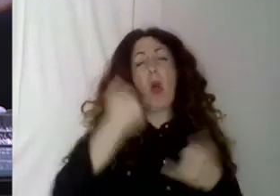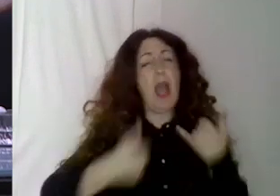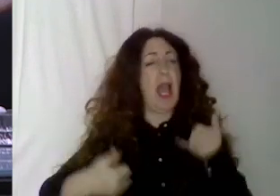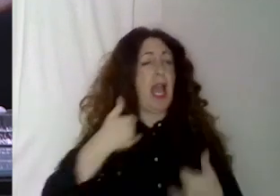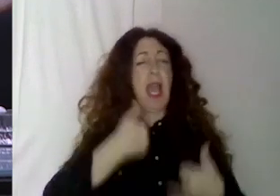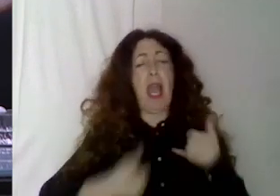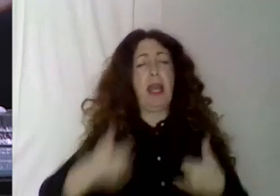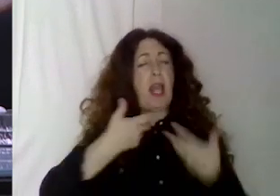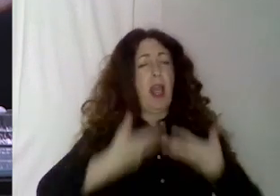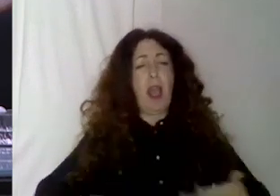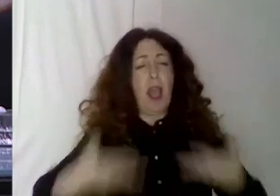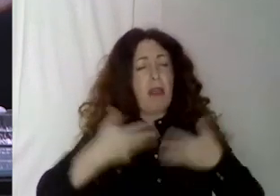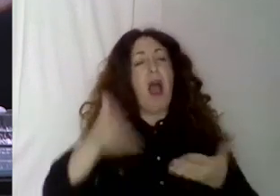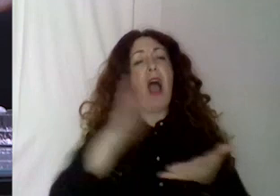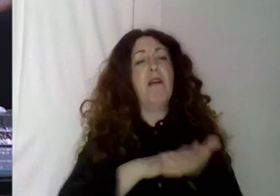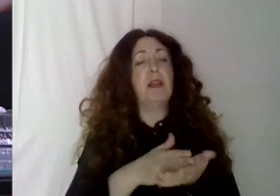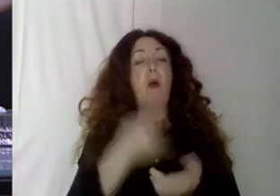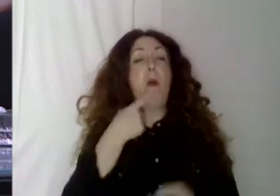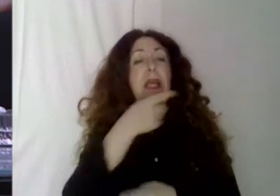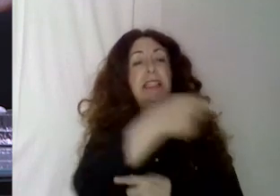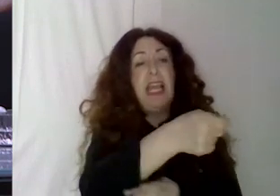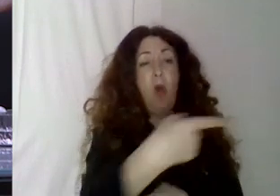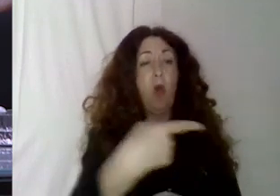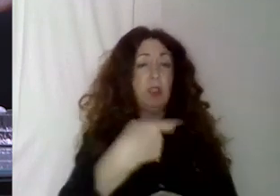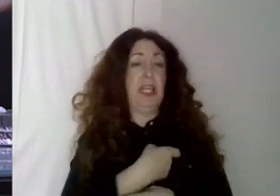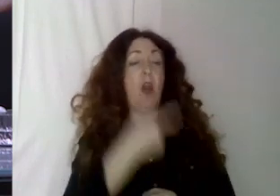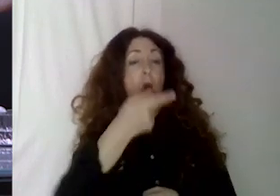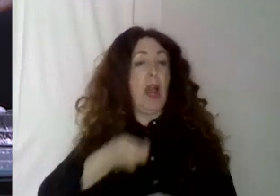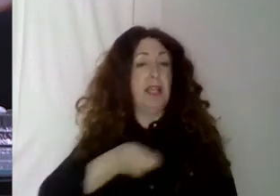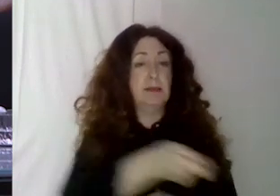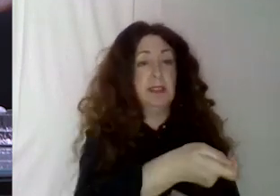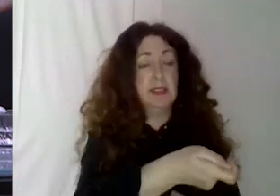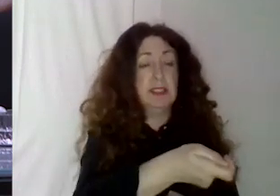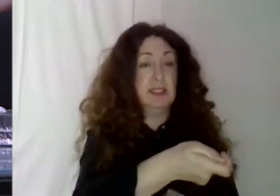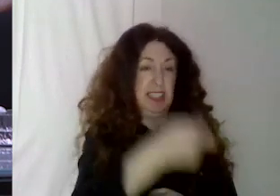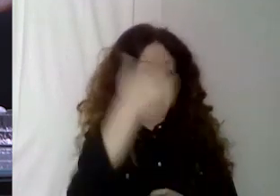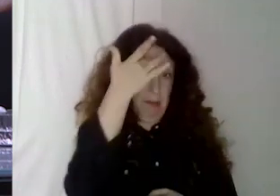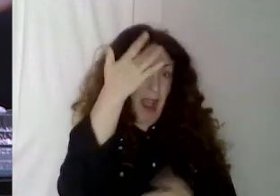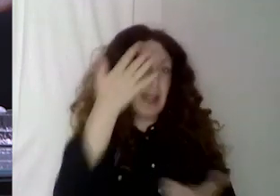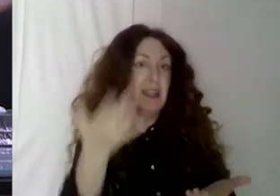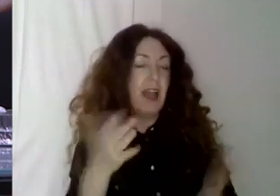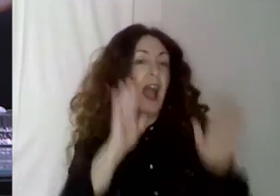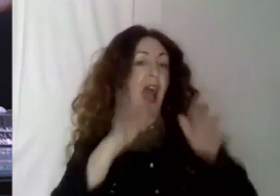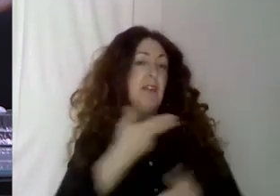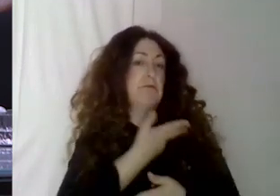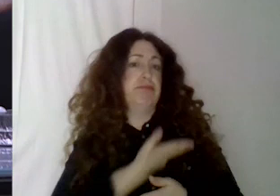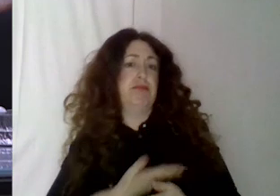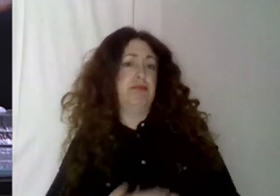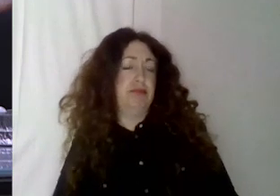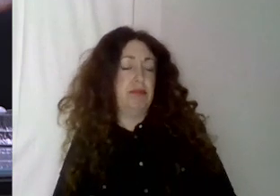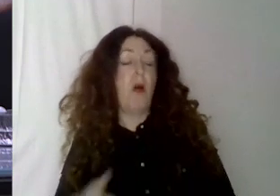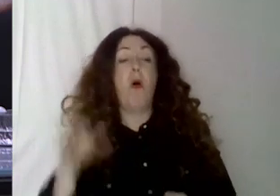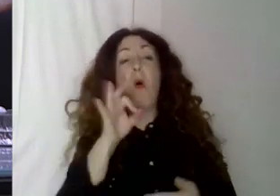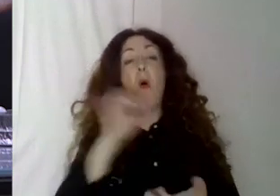la biografía y hasta dónde? Bueno, yo creo que mi colega también lo decía de una forma muy certera. ¿Hasta dónde podemos